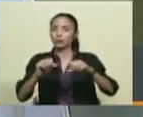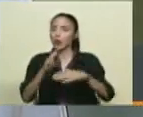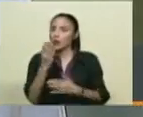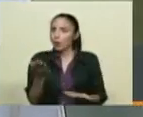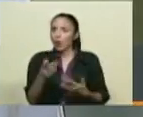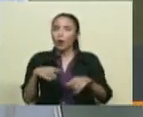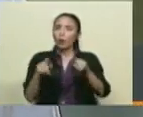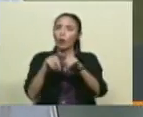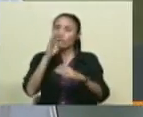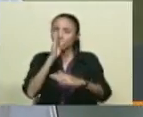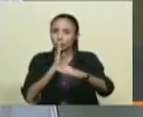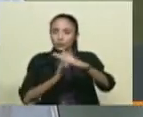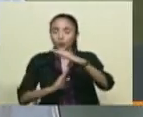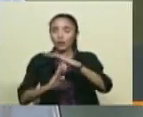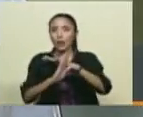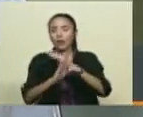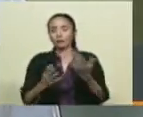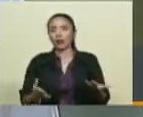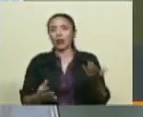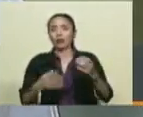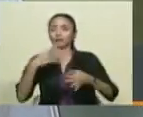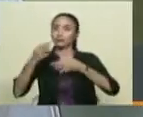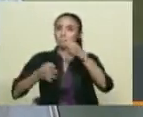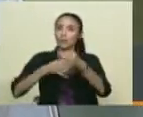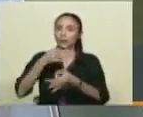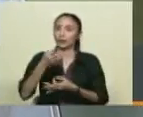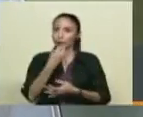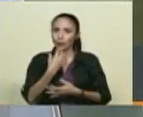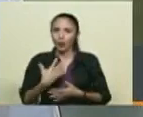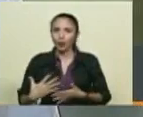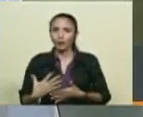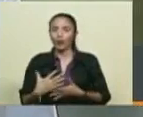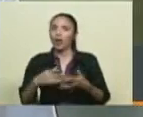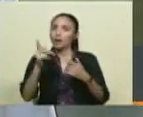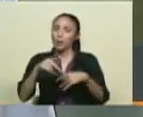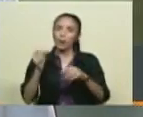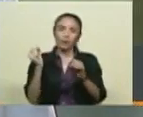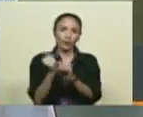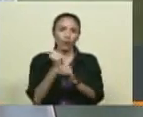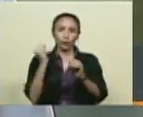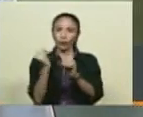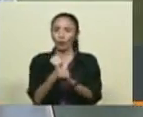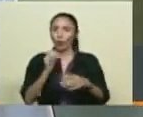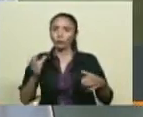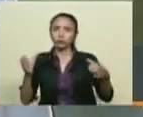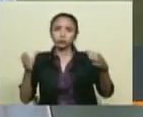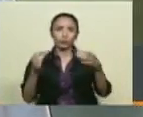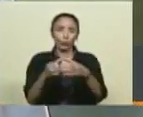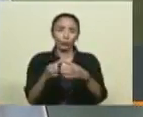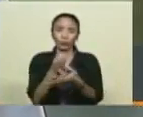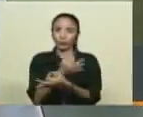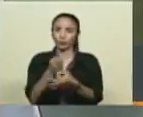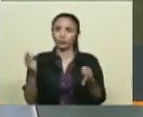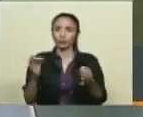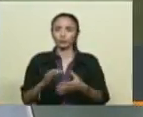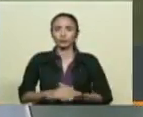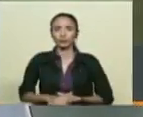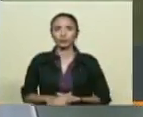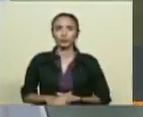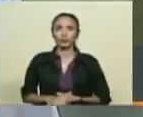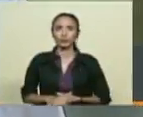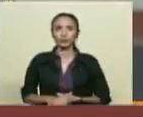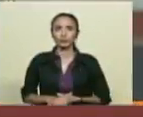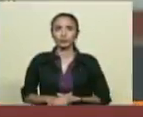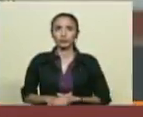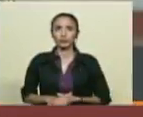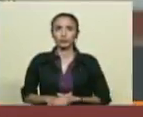humilde ante sus hermosas palabras, su reconocimiento por el trabajo de equipo que hemos llevado a cabo. Whatever we were able